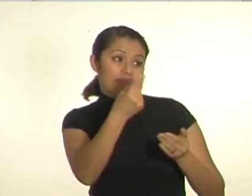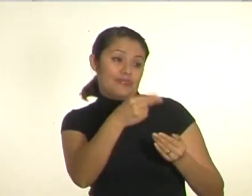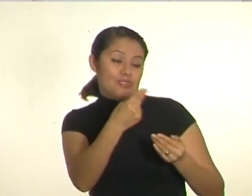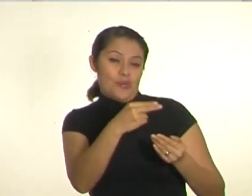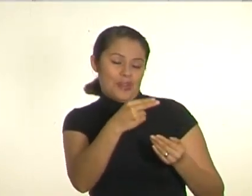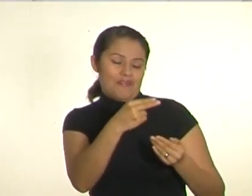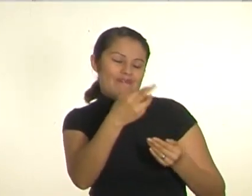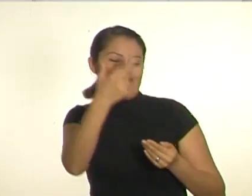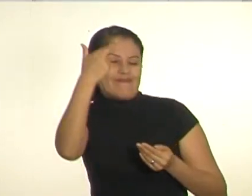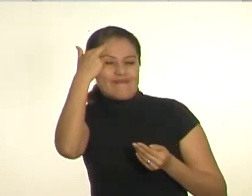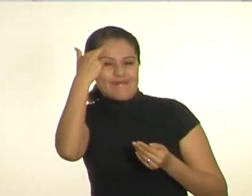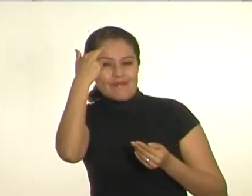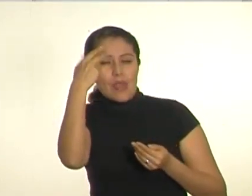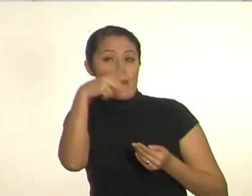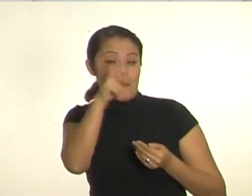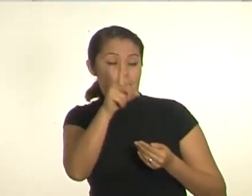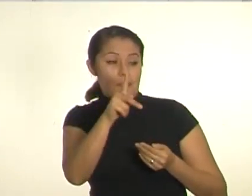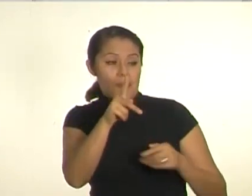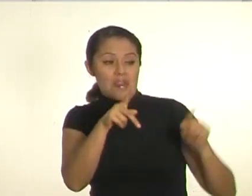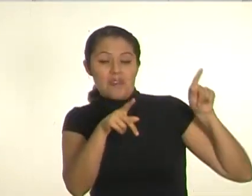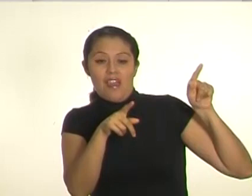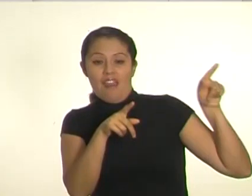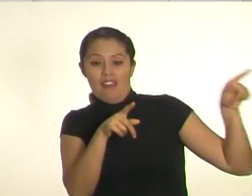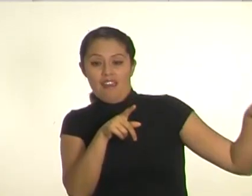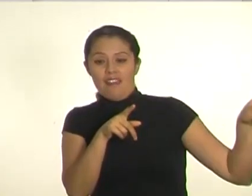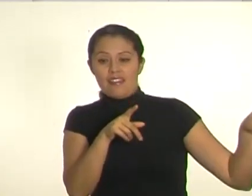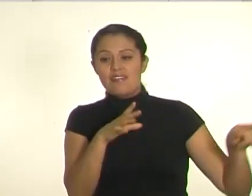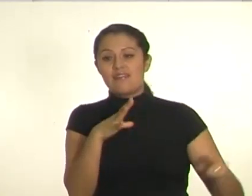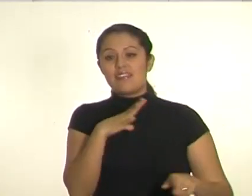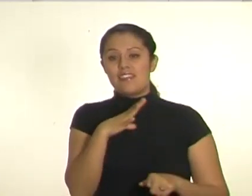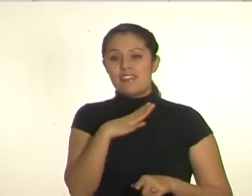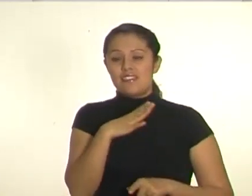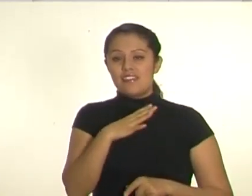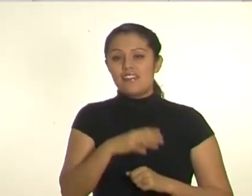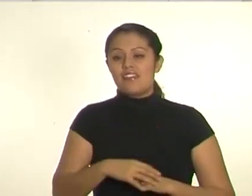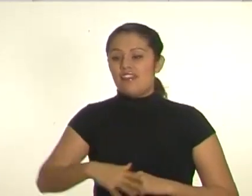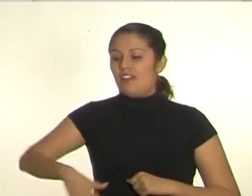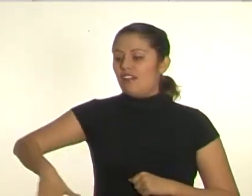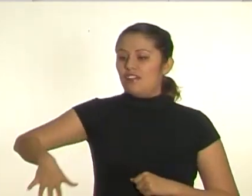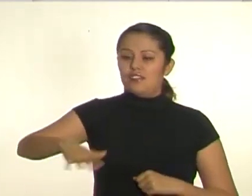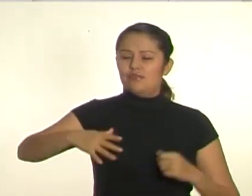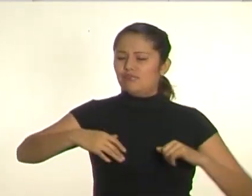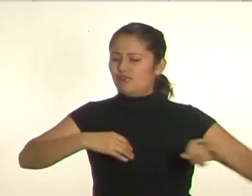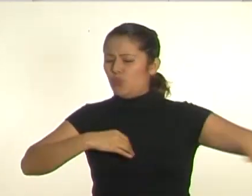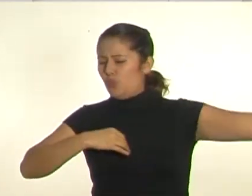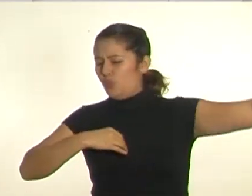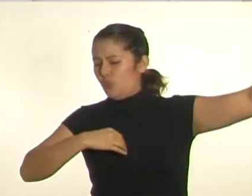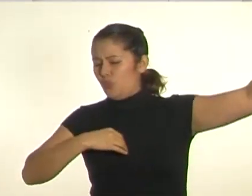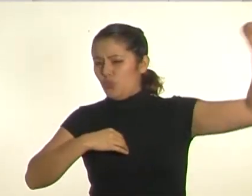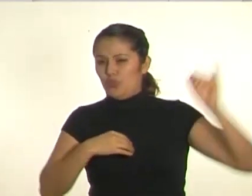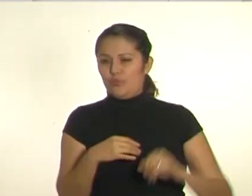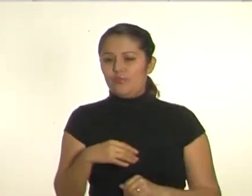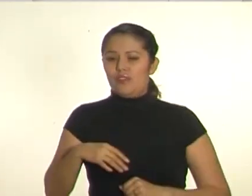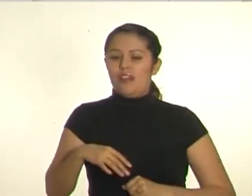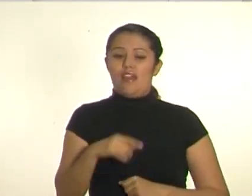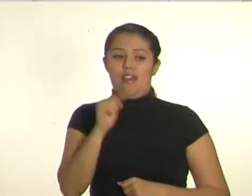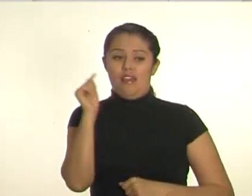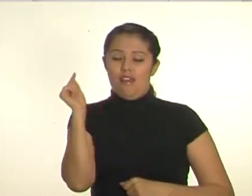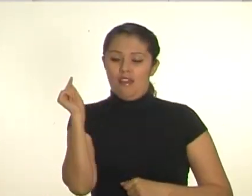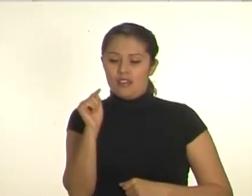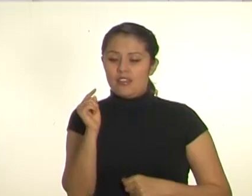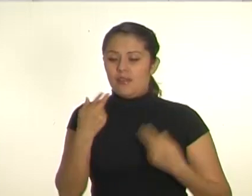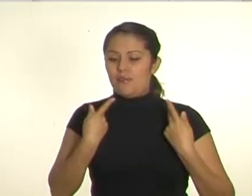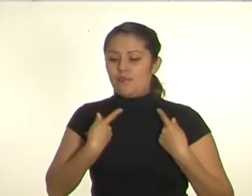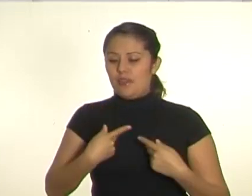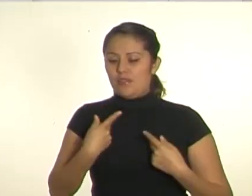nombre, pero este reino estaba muy lejos. En había